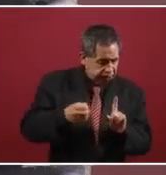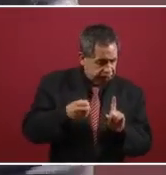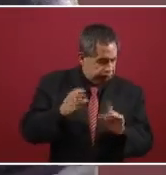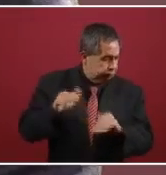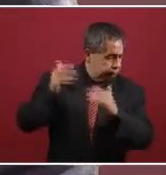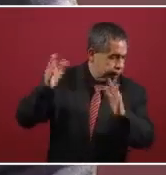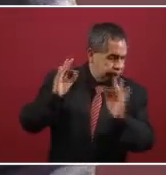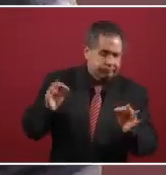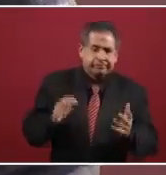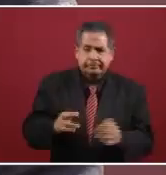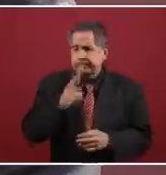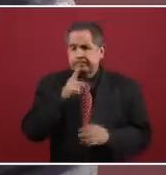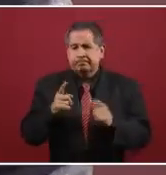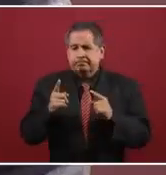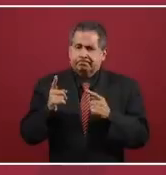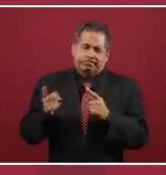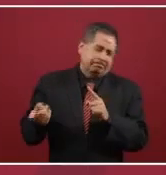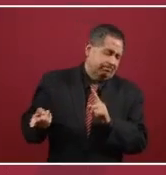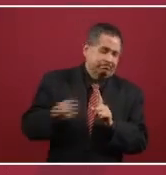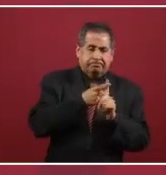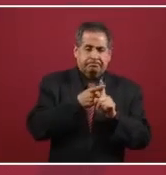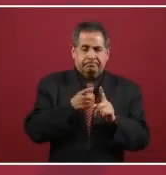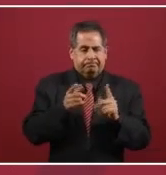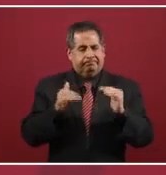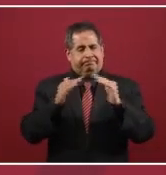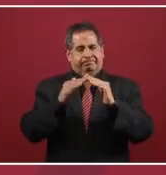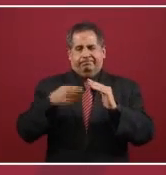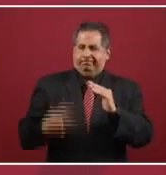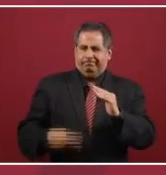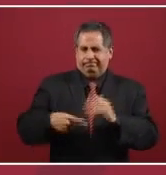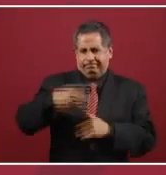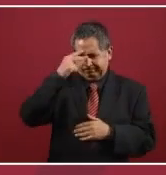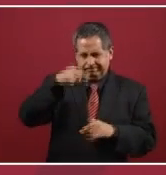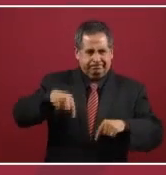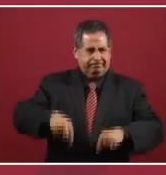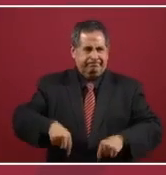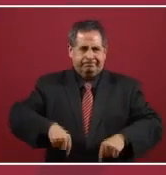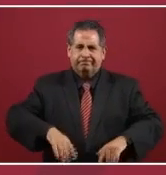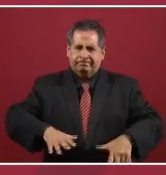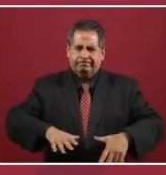arreglar la casa, limpiar la casa,